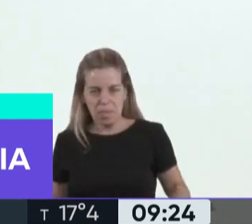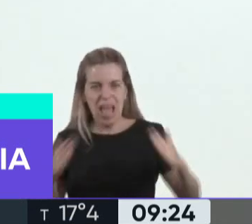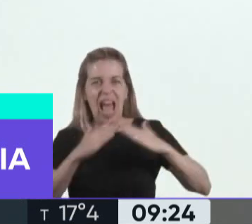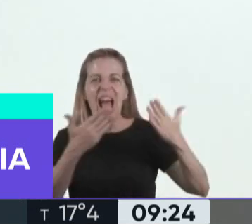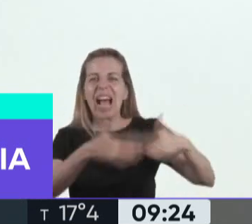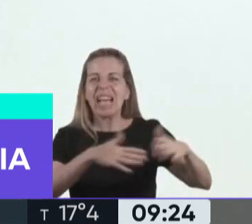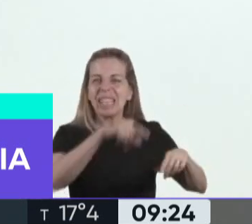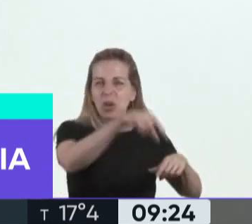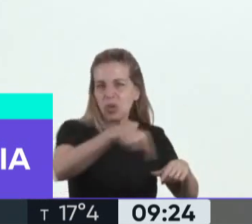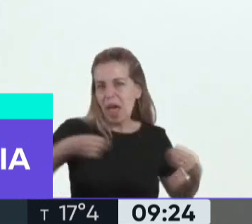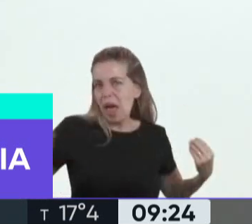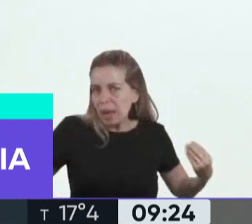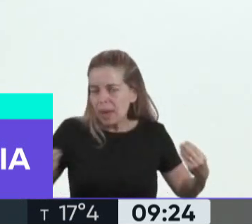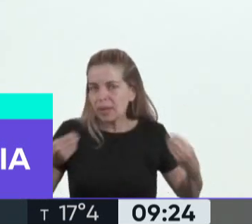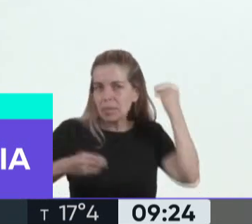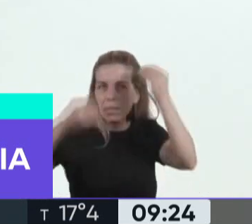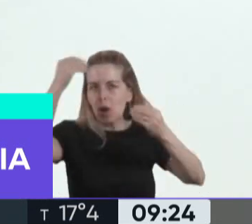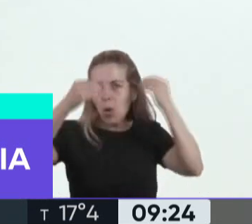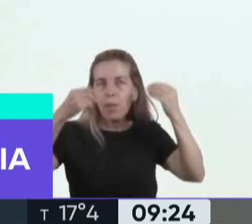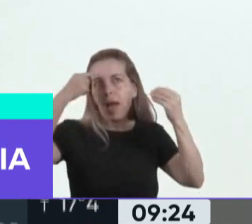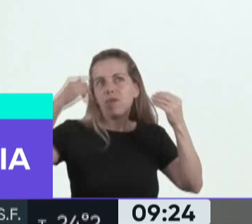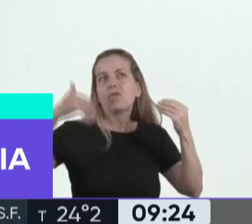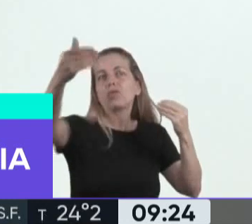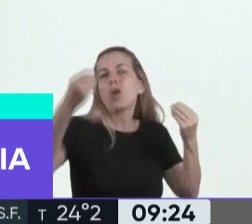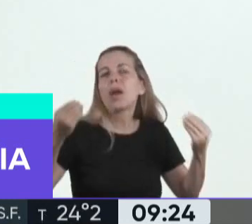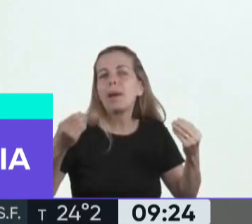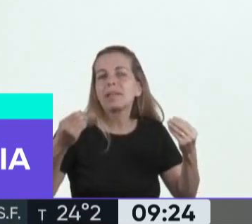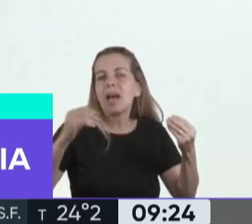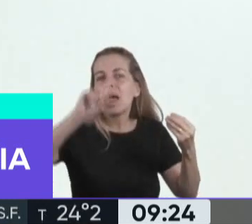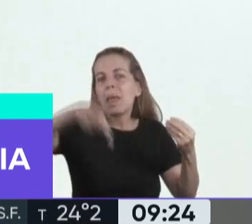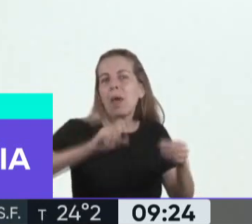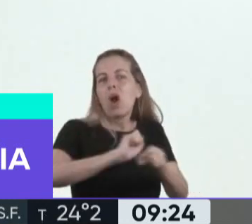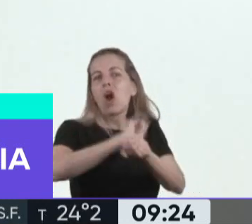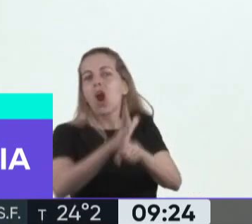está preocupada por lo que se viene. El Ministerio